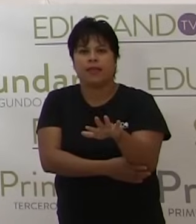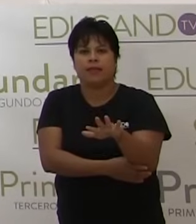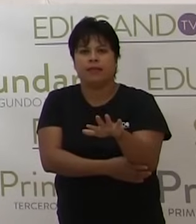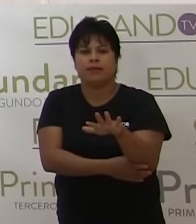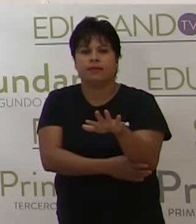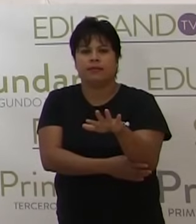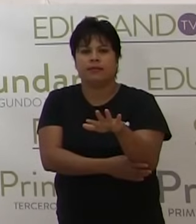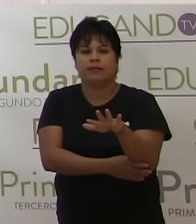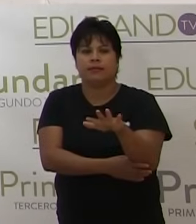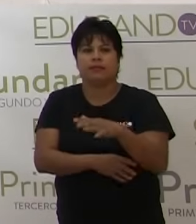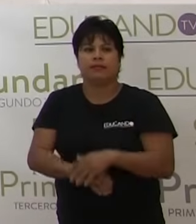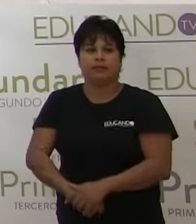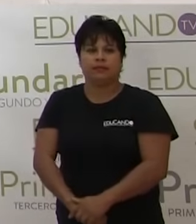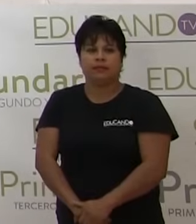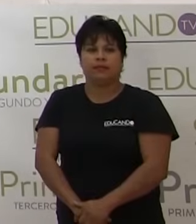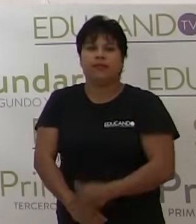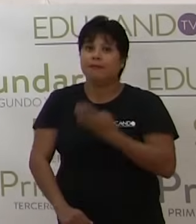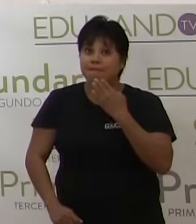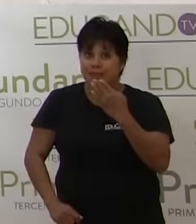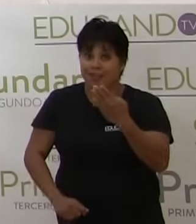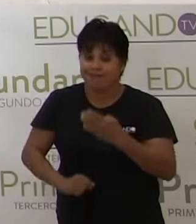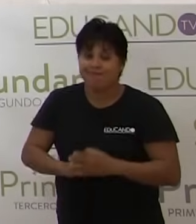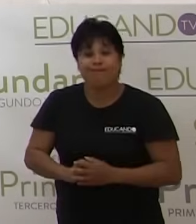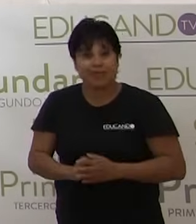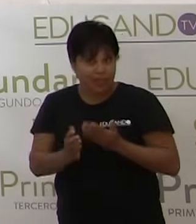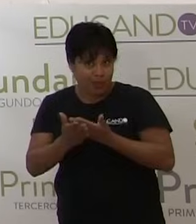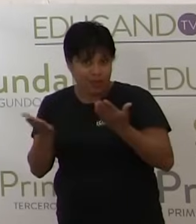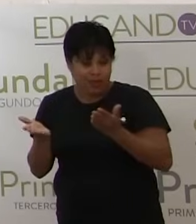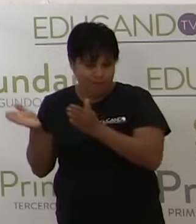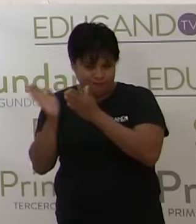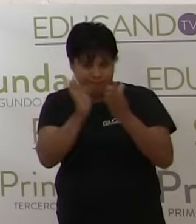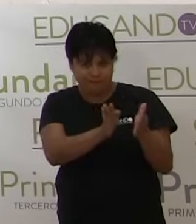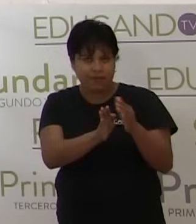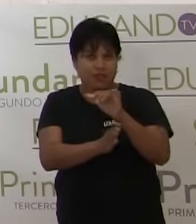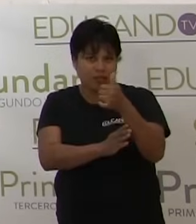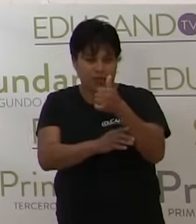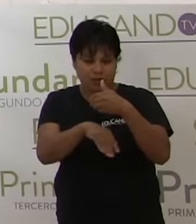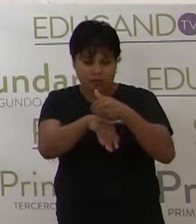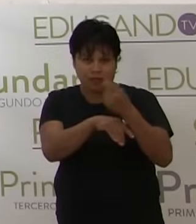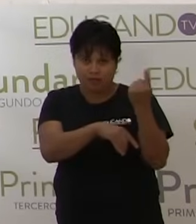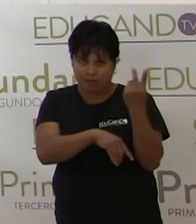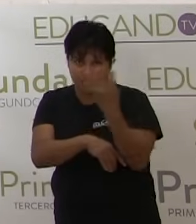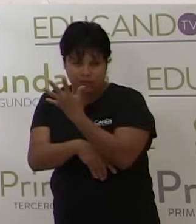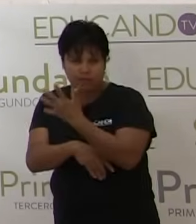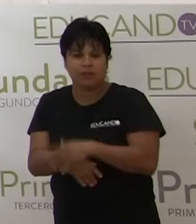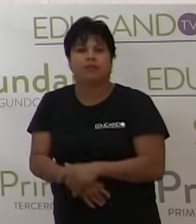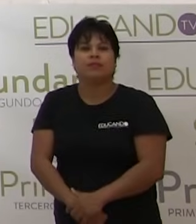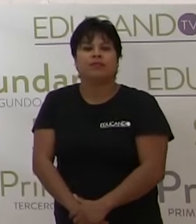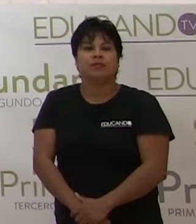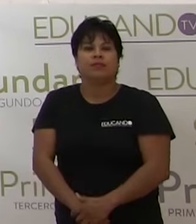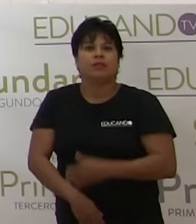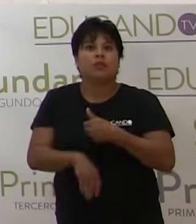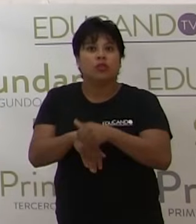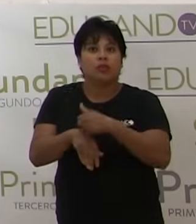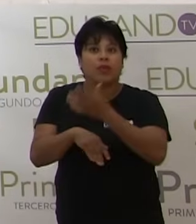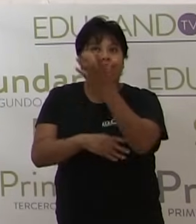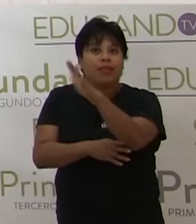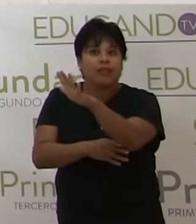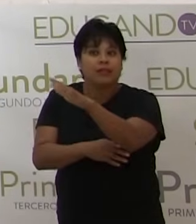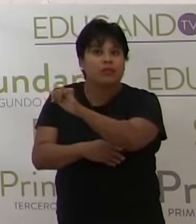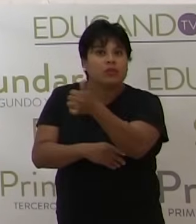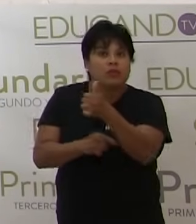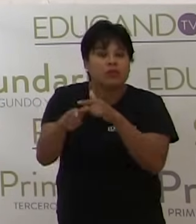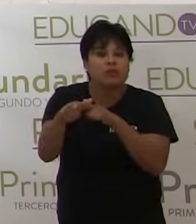y 10 muy bien Ahora vamos con la siguiente serie de números Qué números sigue después del